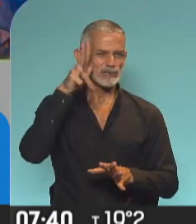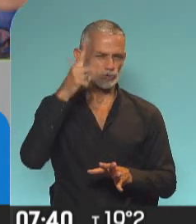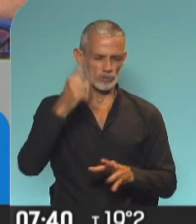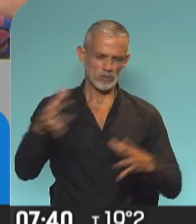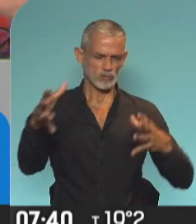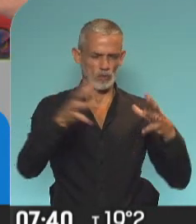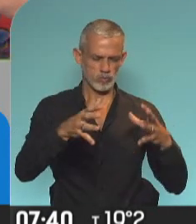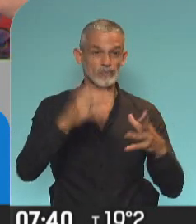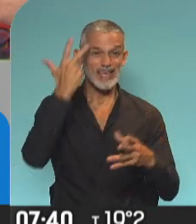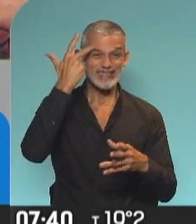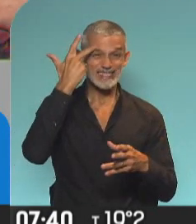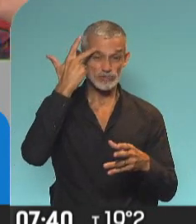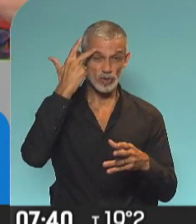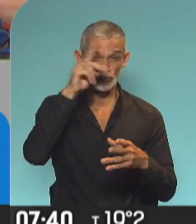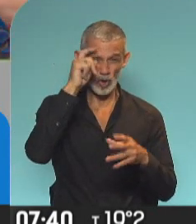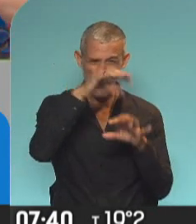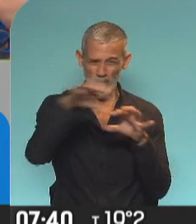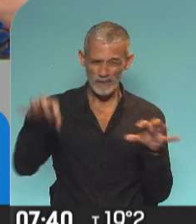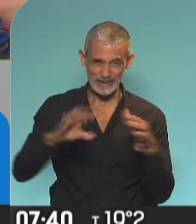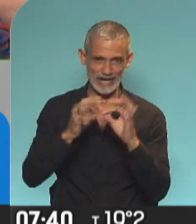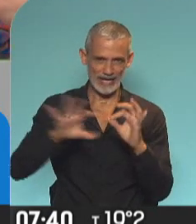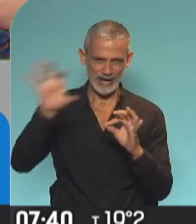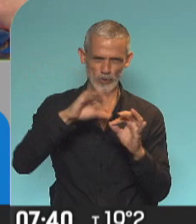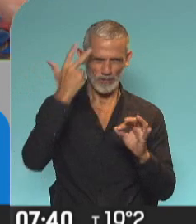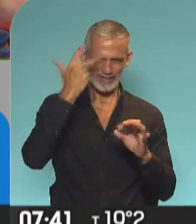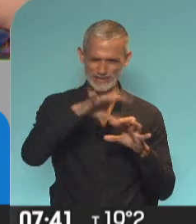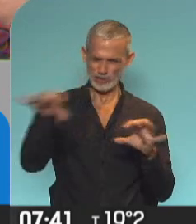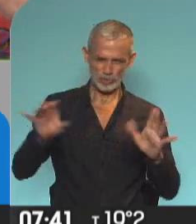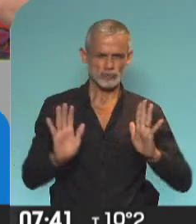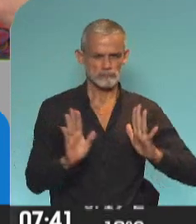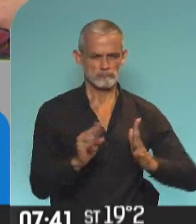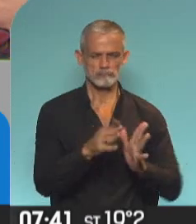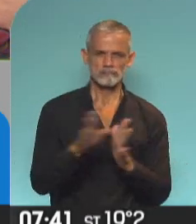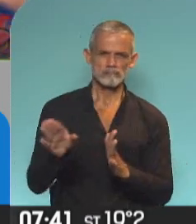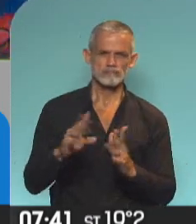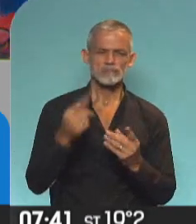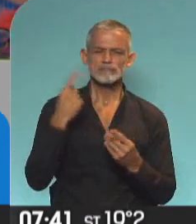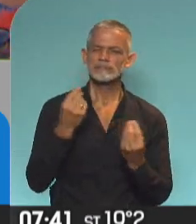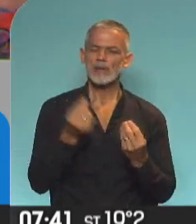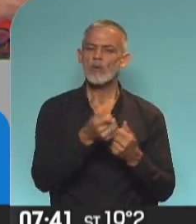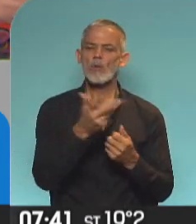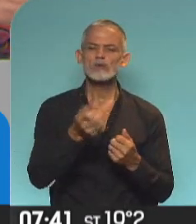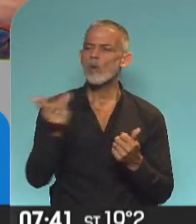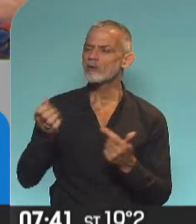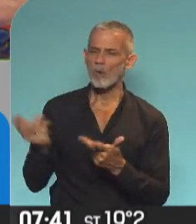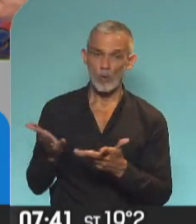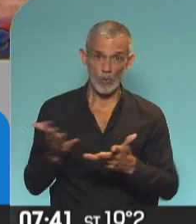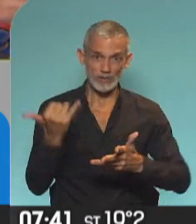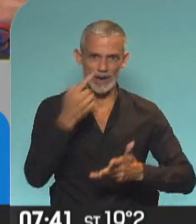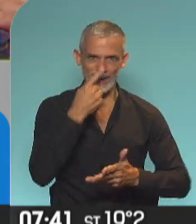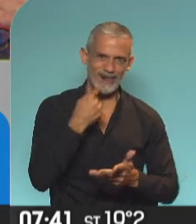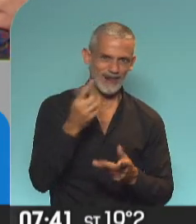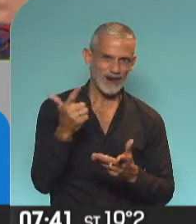en 18 hospitales europeos, y ellos lo que trataron de manifestar era la prevalencia, es decir, la cantidad de casos que presentaban